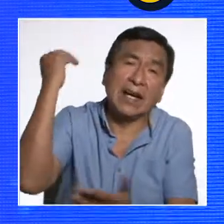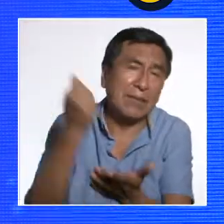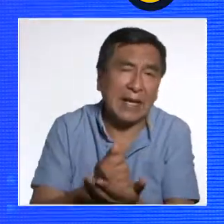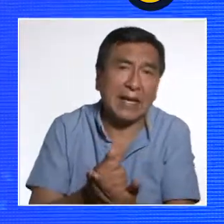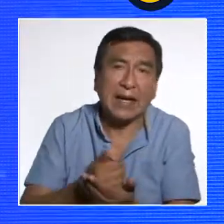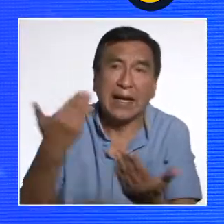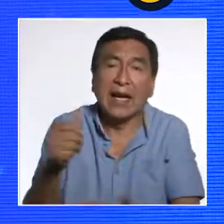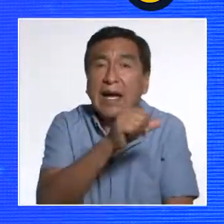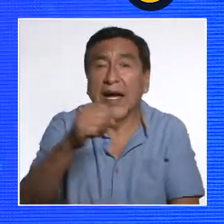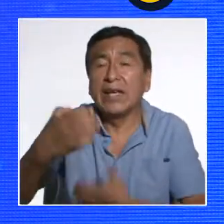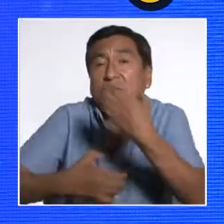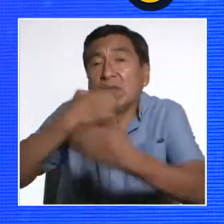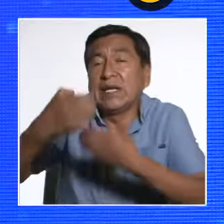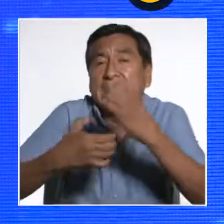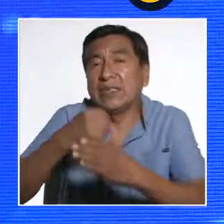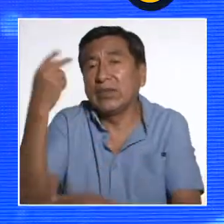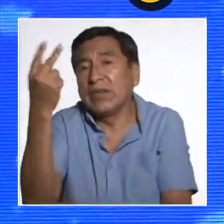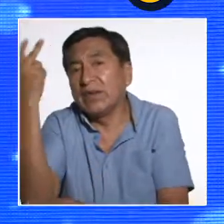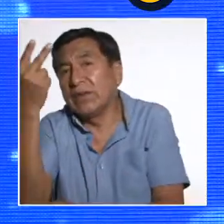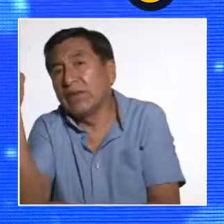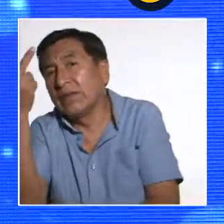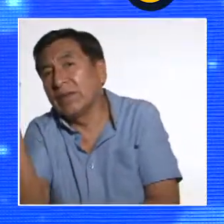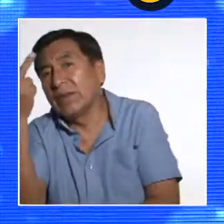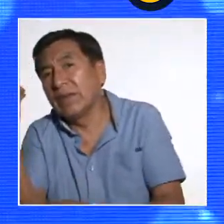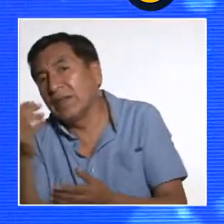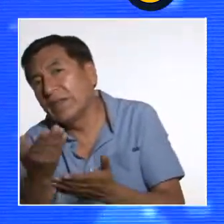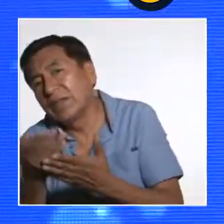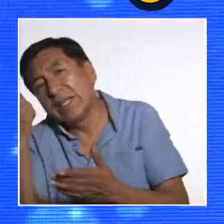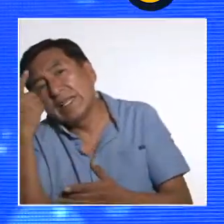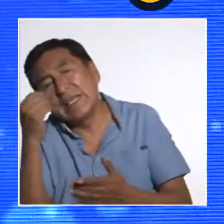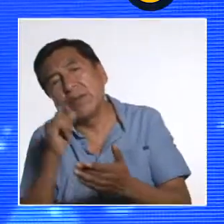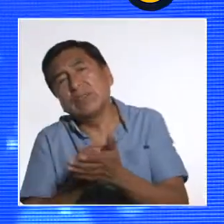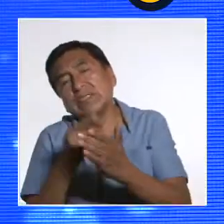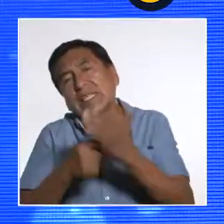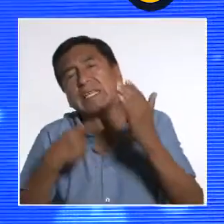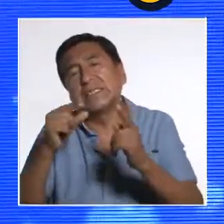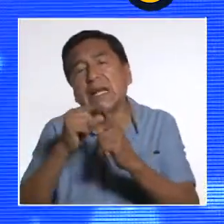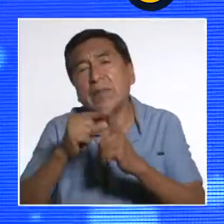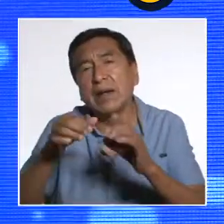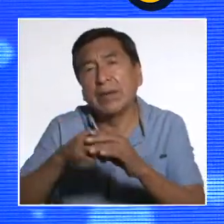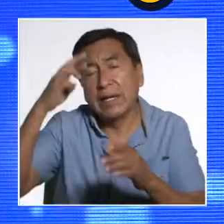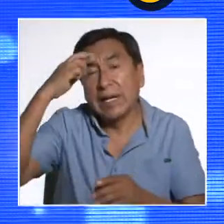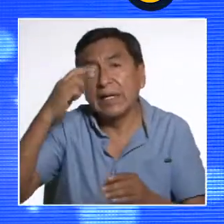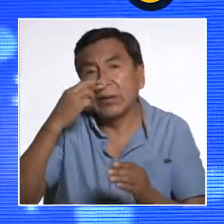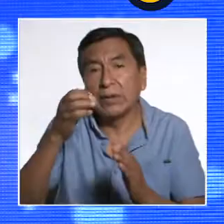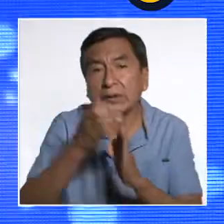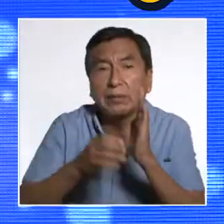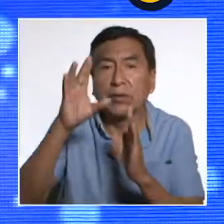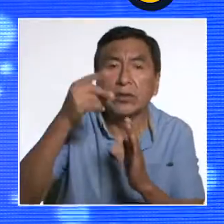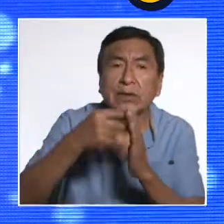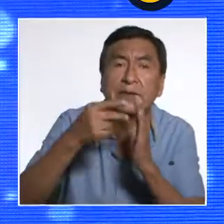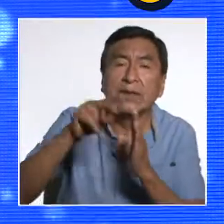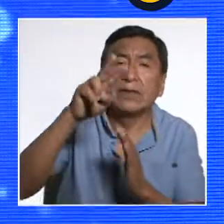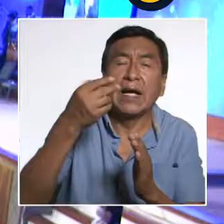Hay un grito de victoria, hay un grito donde entendemos lo que dice la palabra en Romanos 8:37. Antes en todas estas